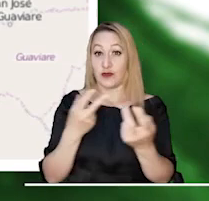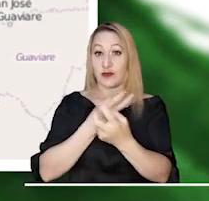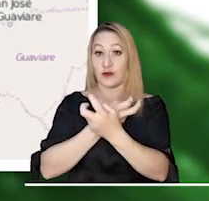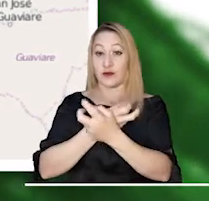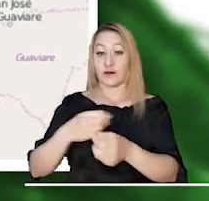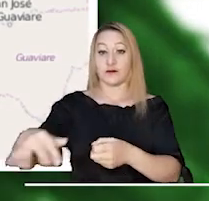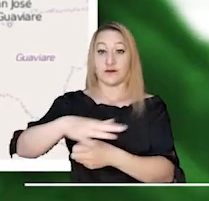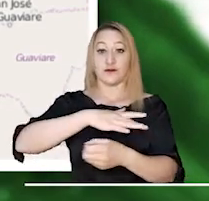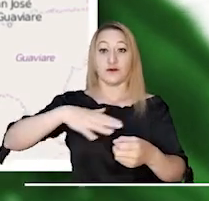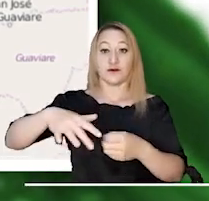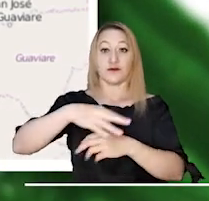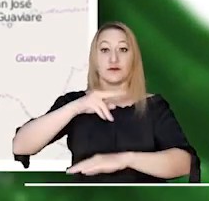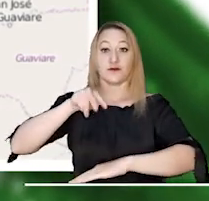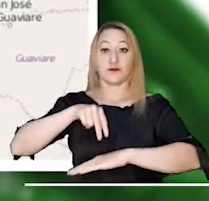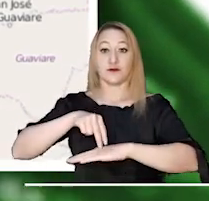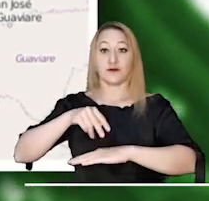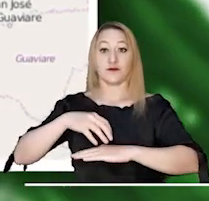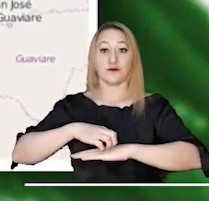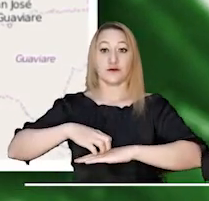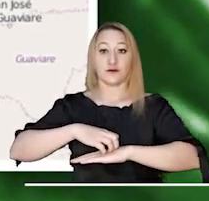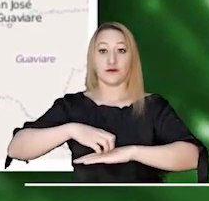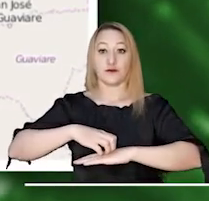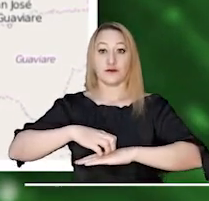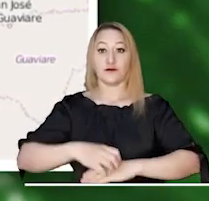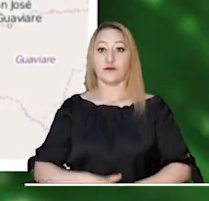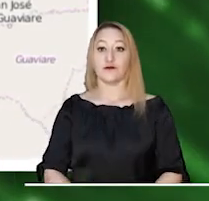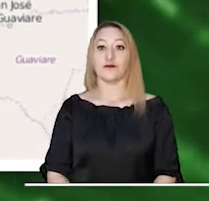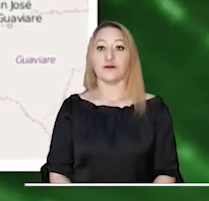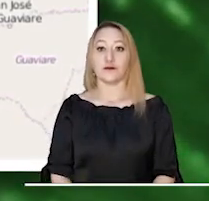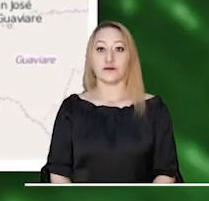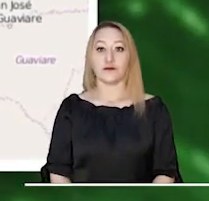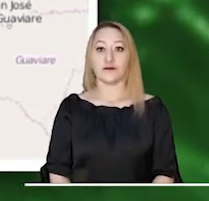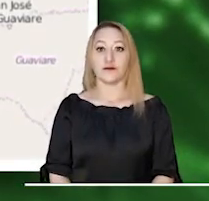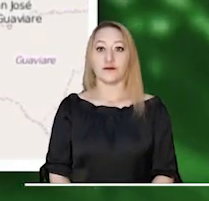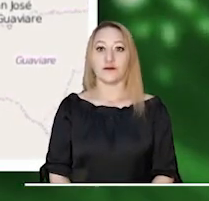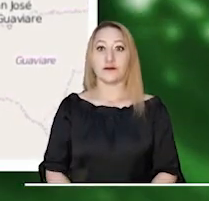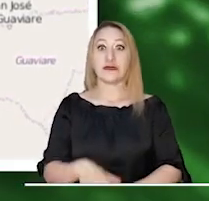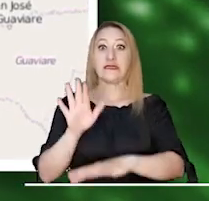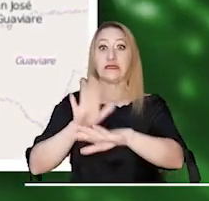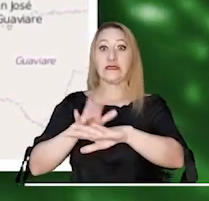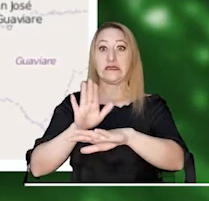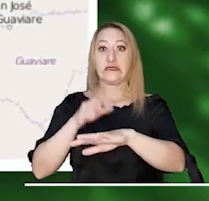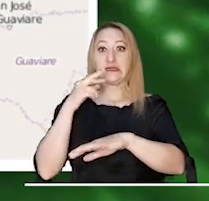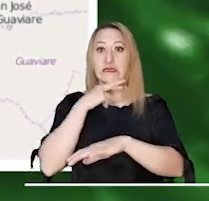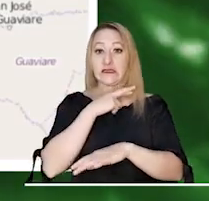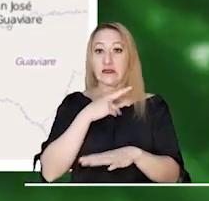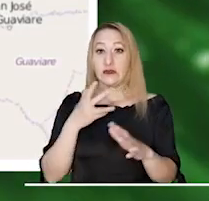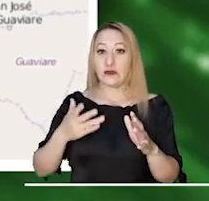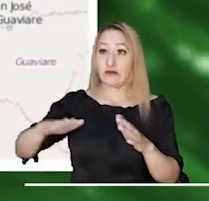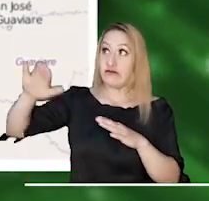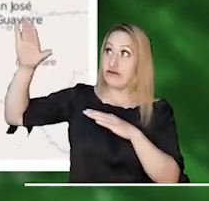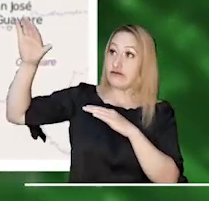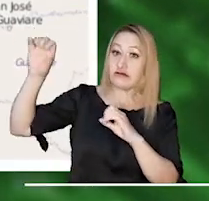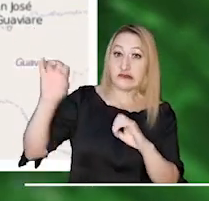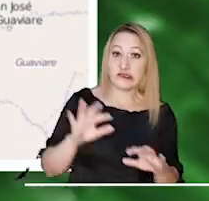Alerta roja por alta probabilidad de incendios en la cobertura vegetal de Huila, Cundinamarca, Nariño y Tolima.